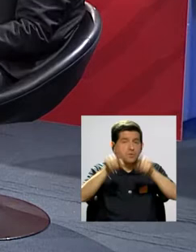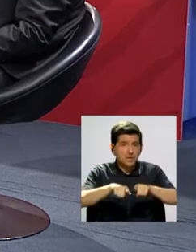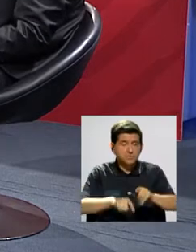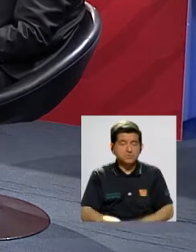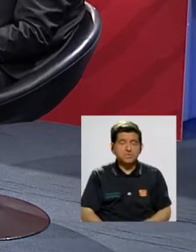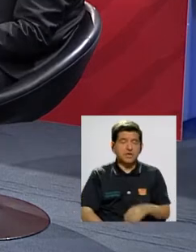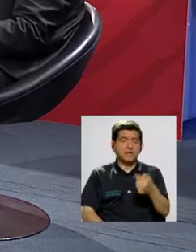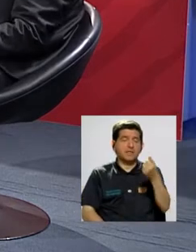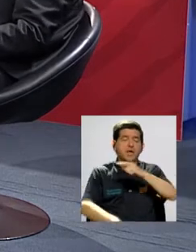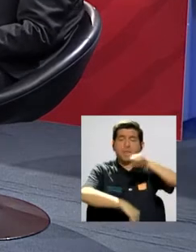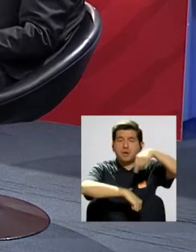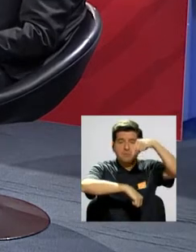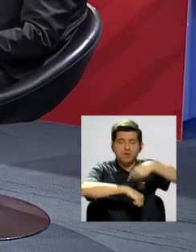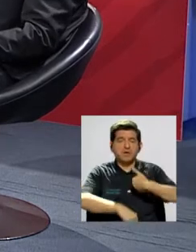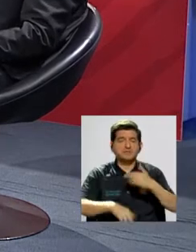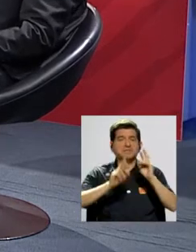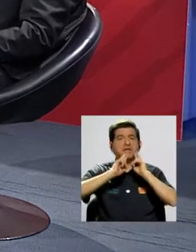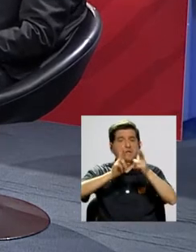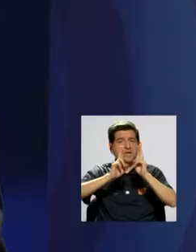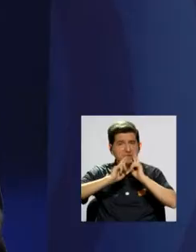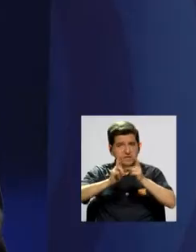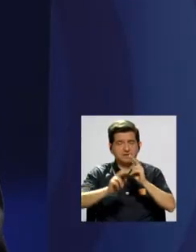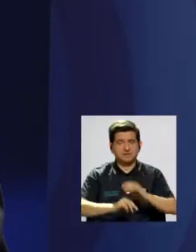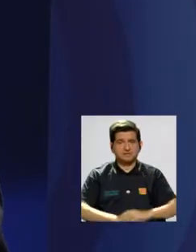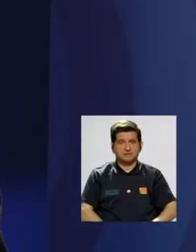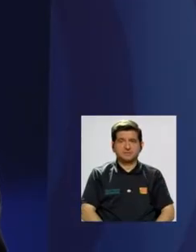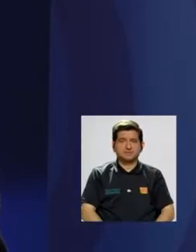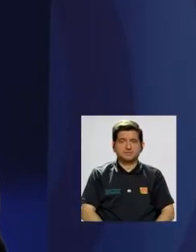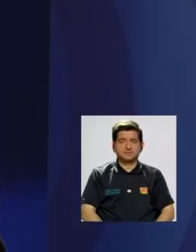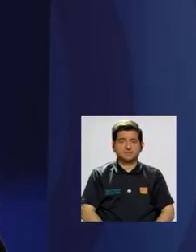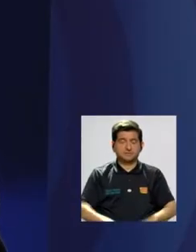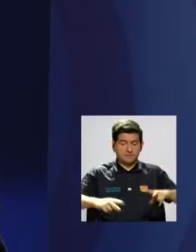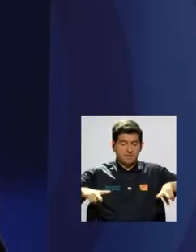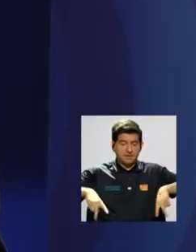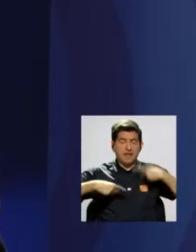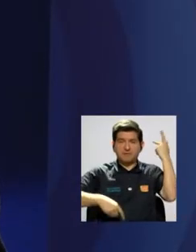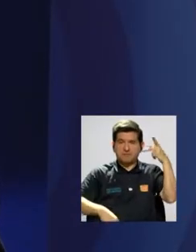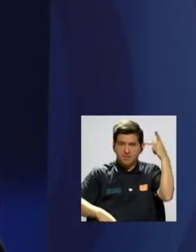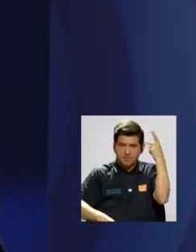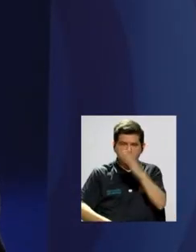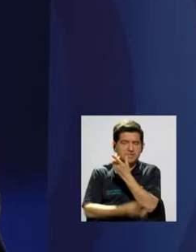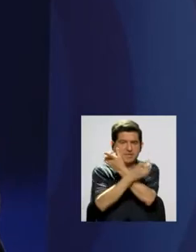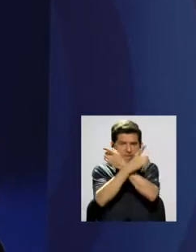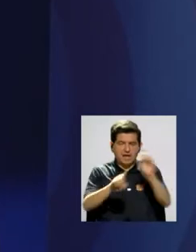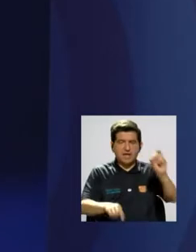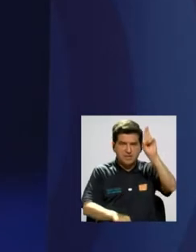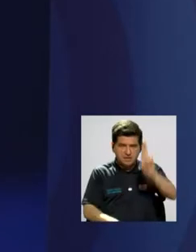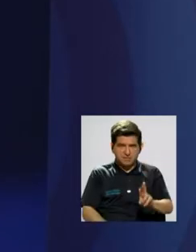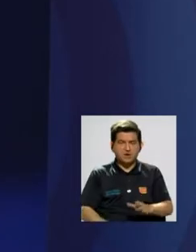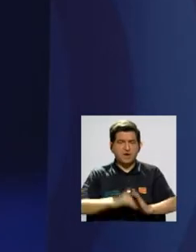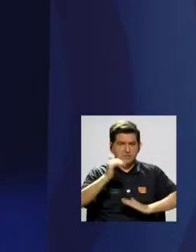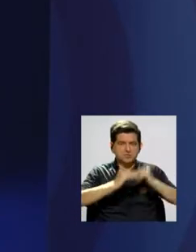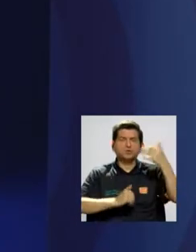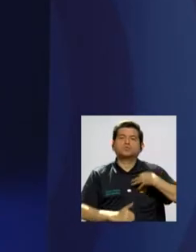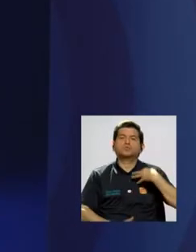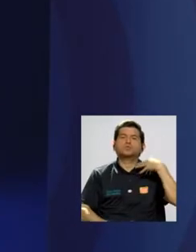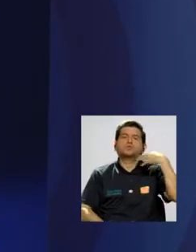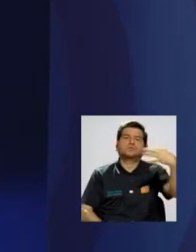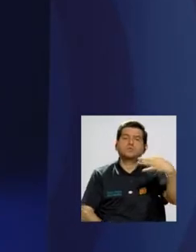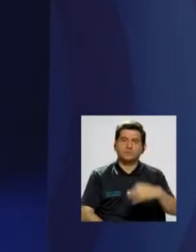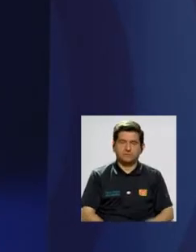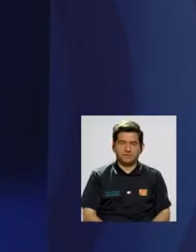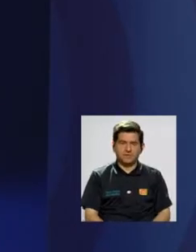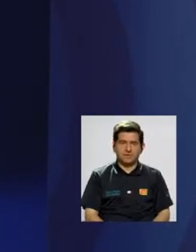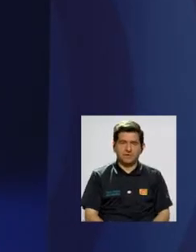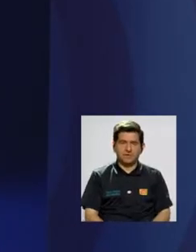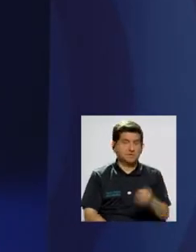muy pocas horas que tengamos el resultado, la vida política y la vida democrática en Costa Rica hay que construirla a diario. Y no se